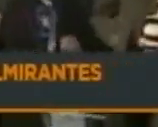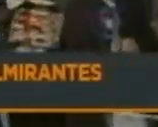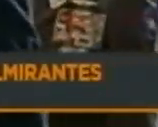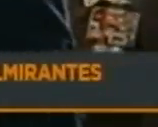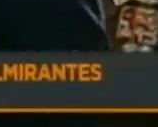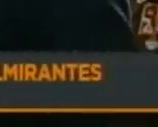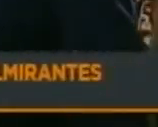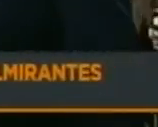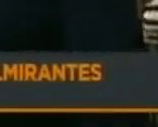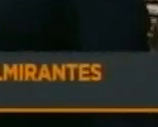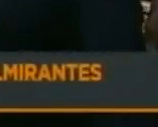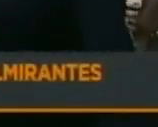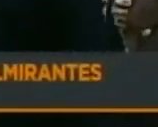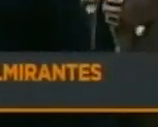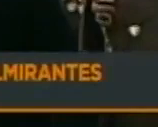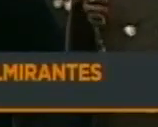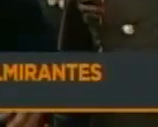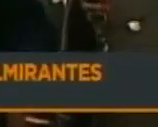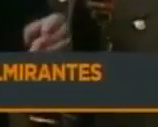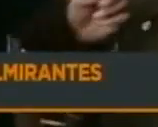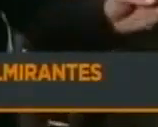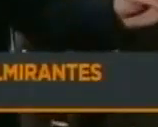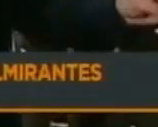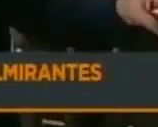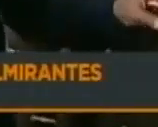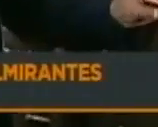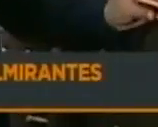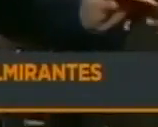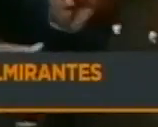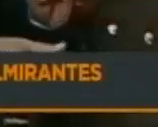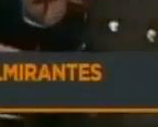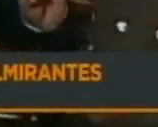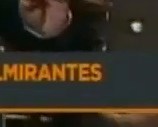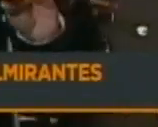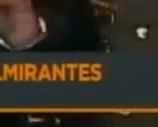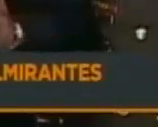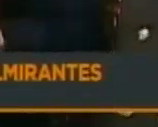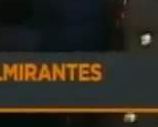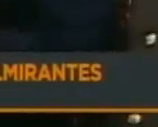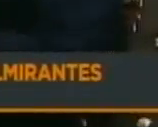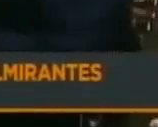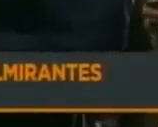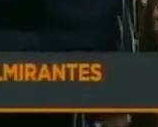General de División, Huitzojor Gregorio Chouro Andrade.